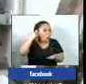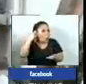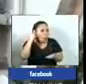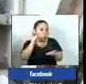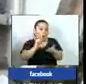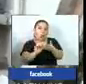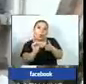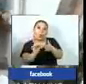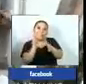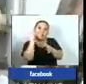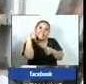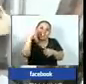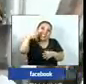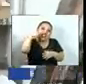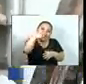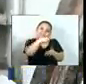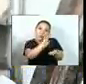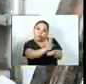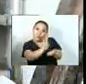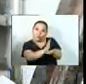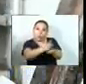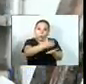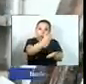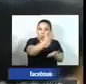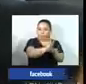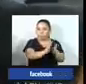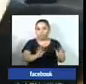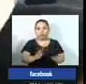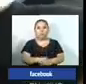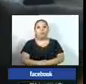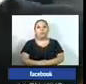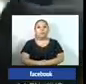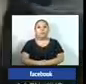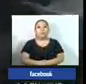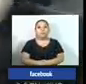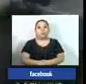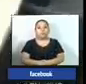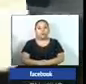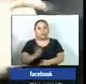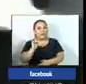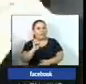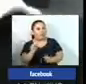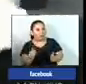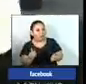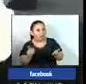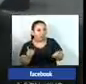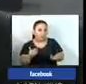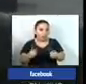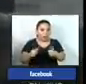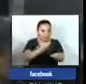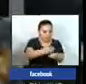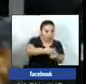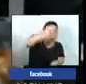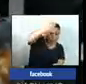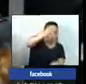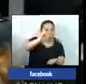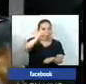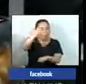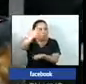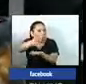perianuales y cepillado de dientes como cepillo personal todo esto va basado según el tipo de raza y